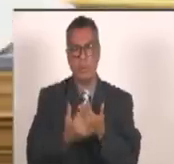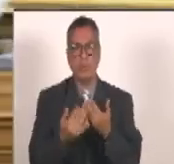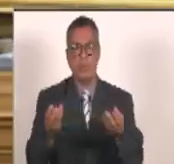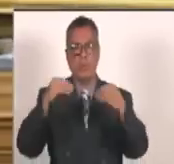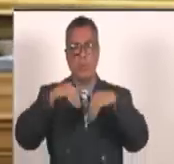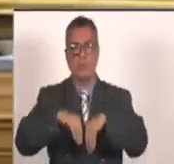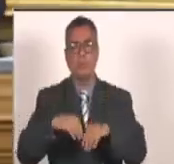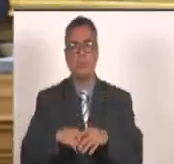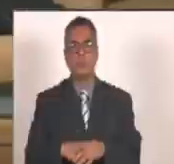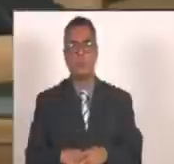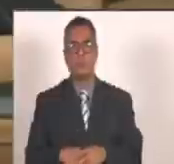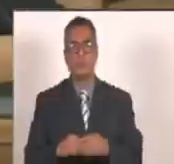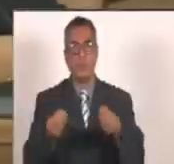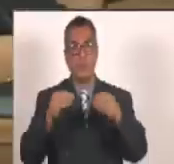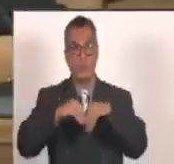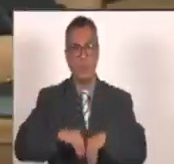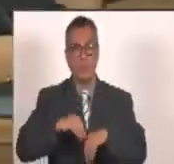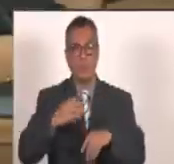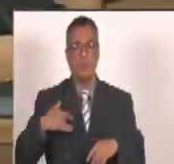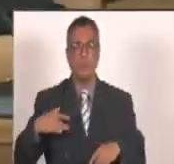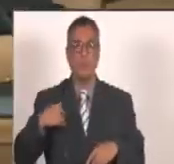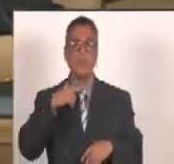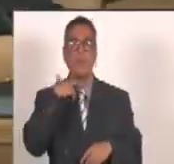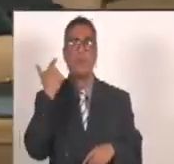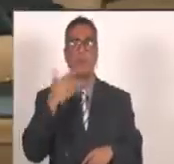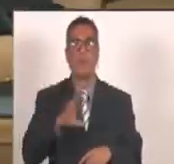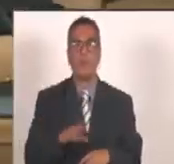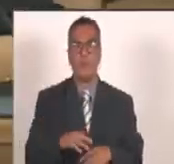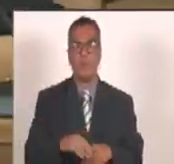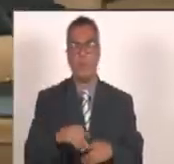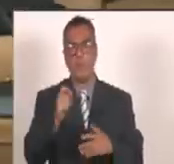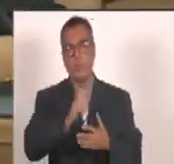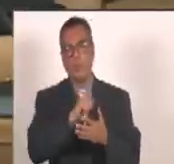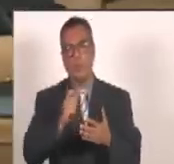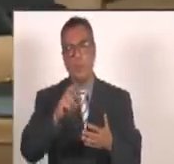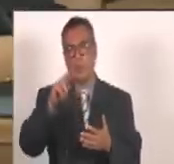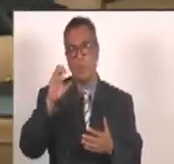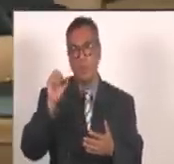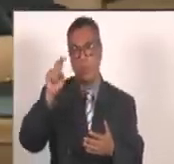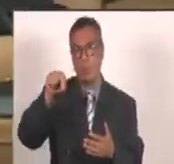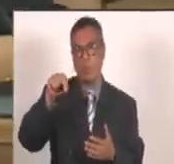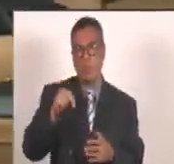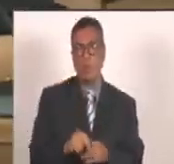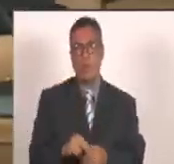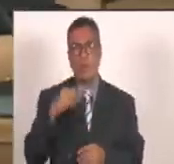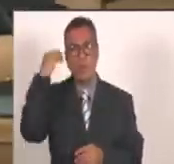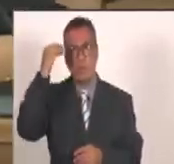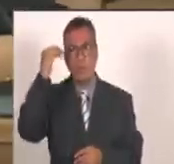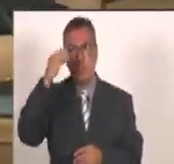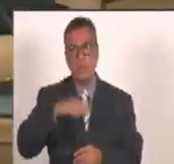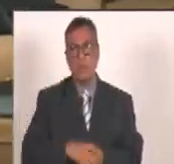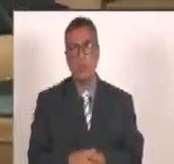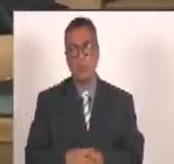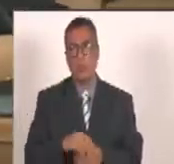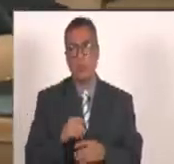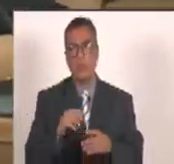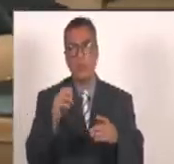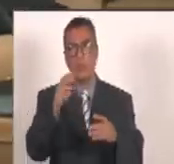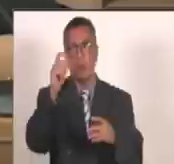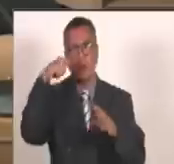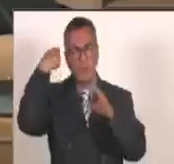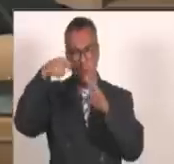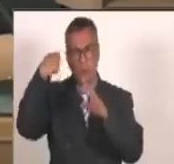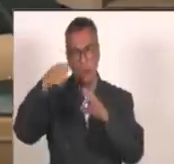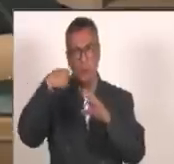acuerdo. Acuerdo por el sensible fallecimiento del dramaturgo Román Chalbón, considerando que el